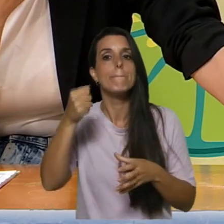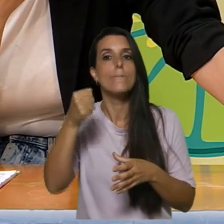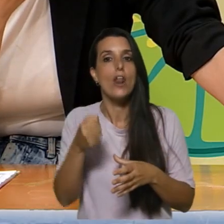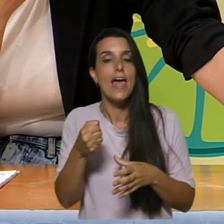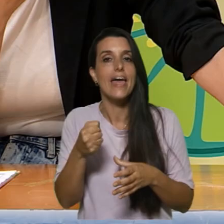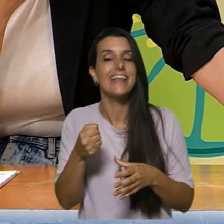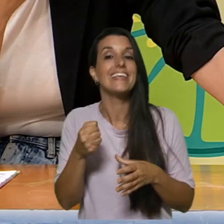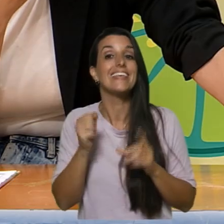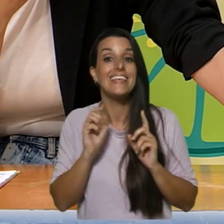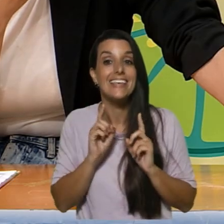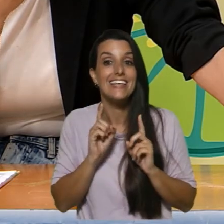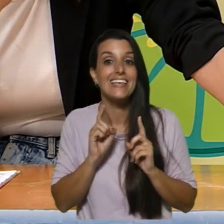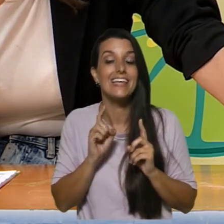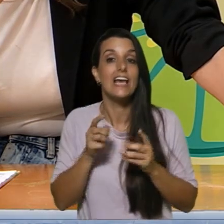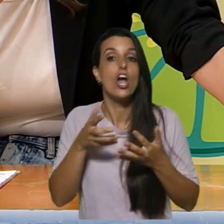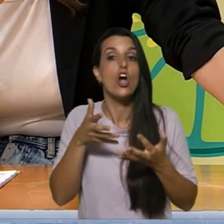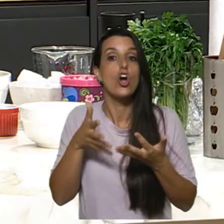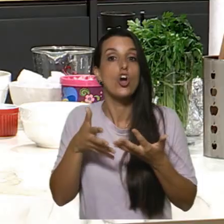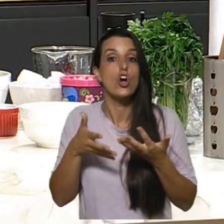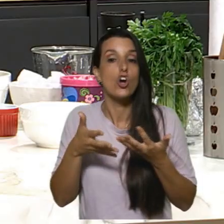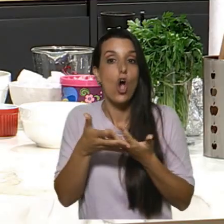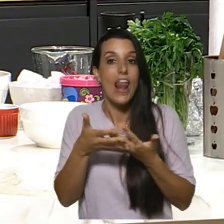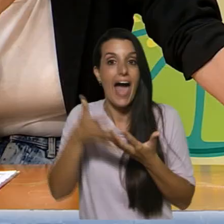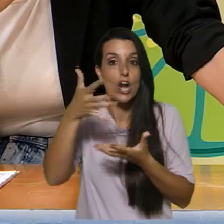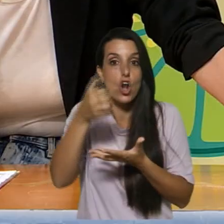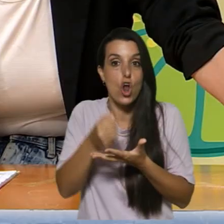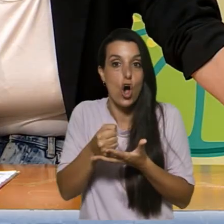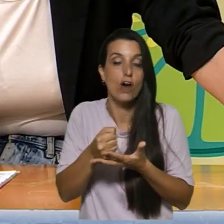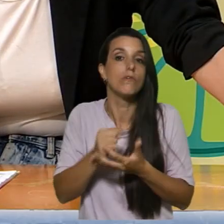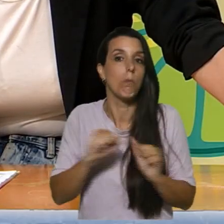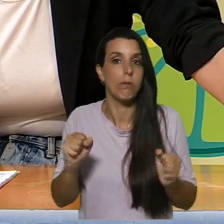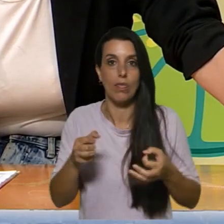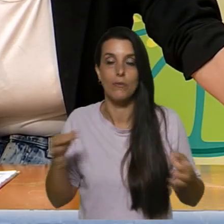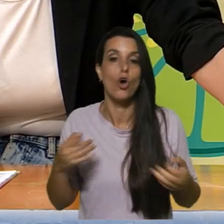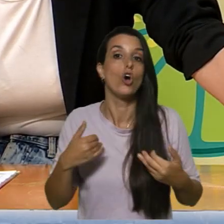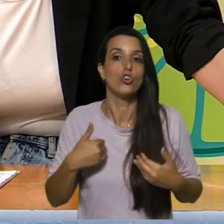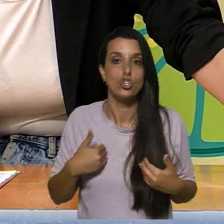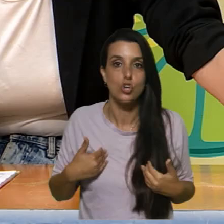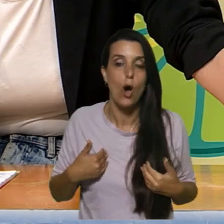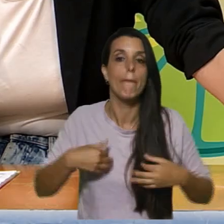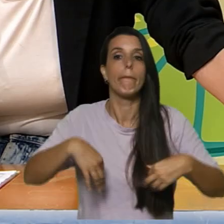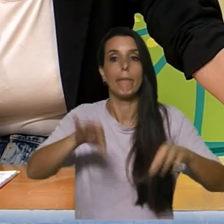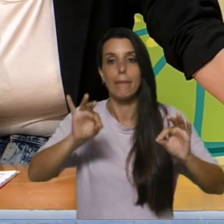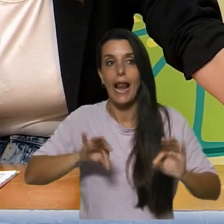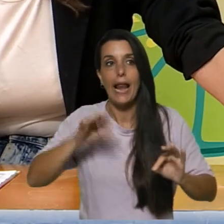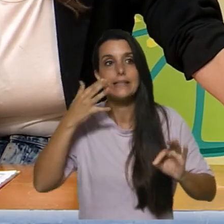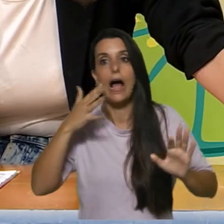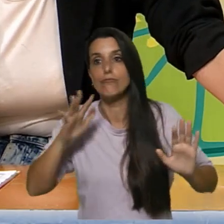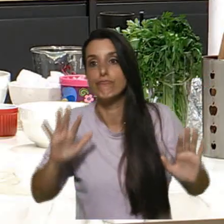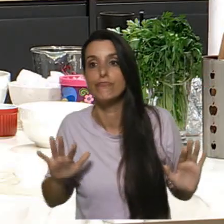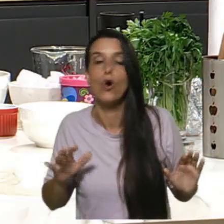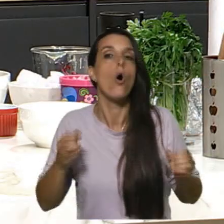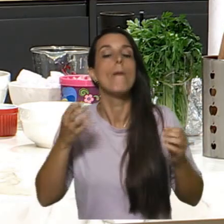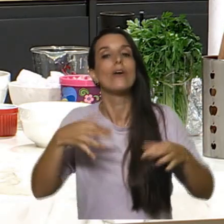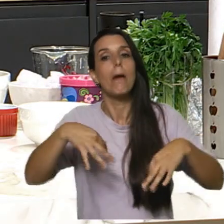y colar la semilla. Colar la semilla, claro. Entre los dedos, me parece. Yo tengo una milanesa, suponete. Sí, pero porque en